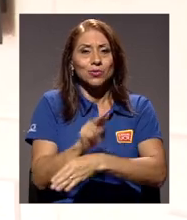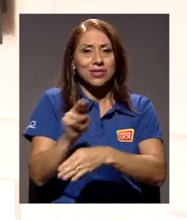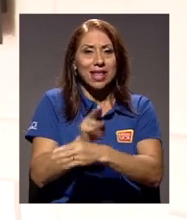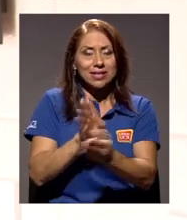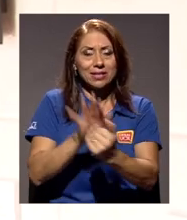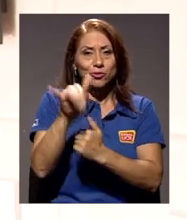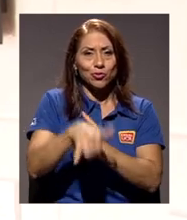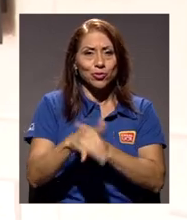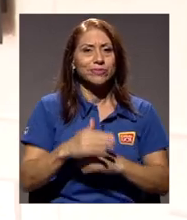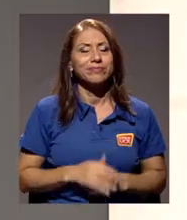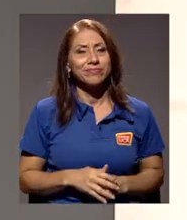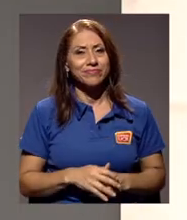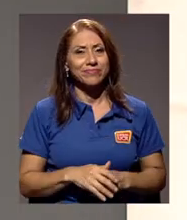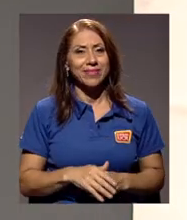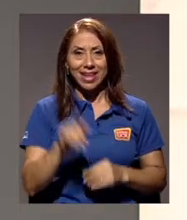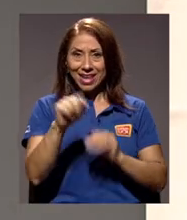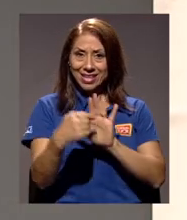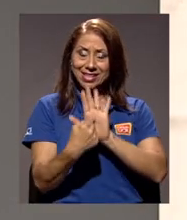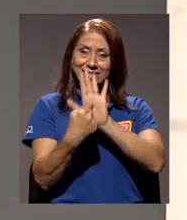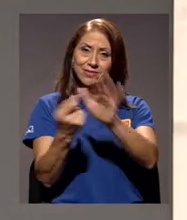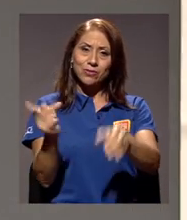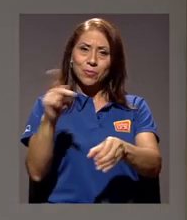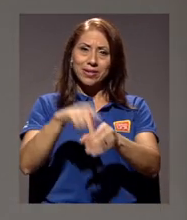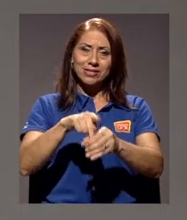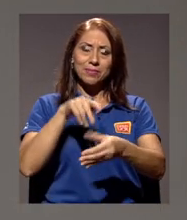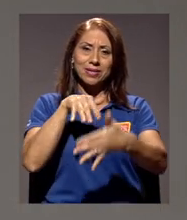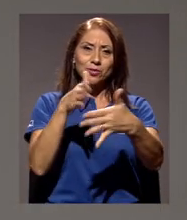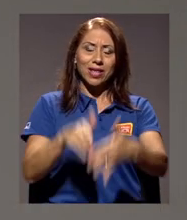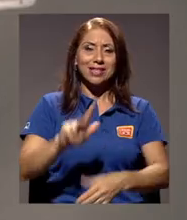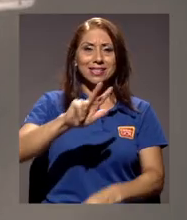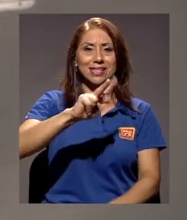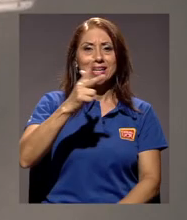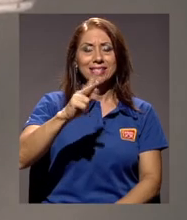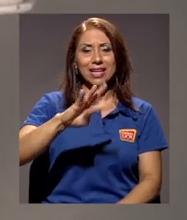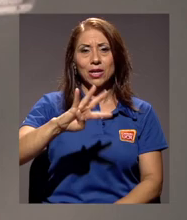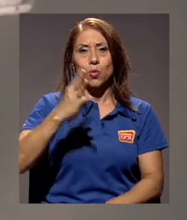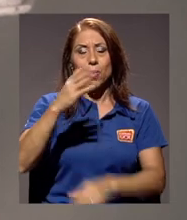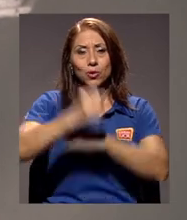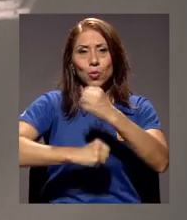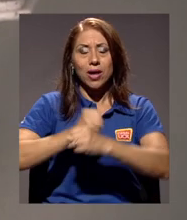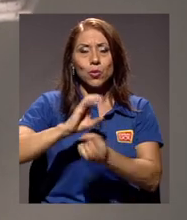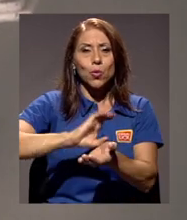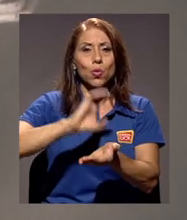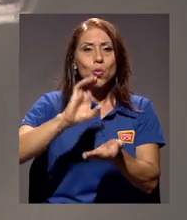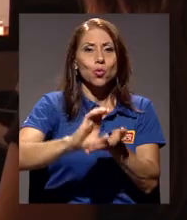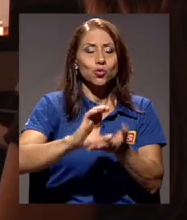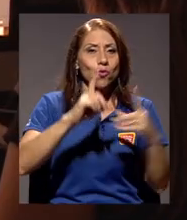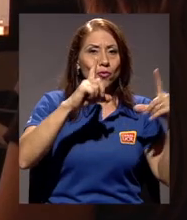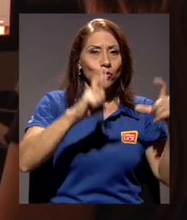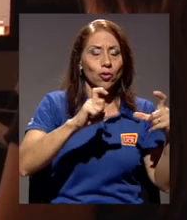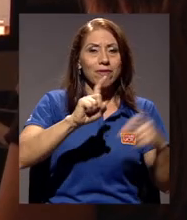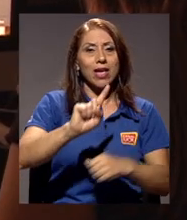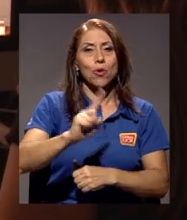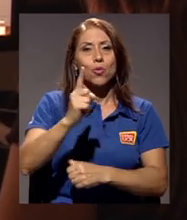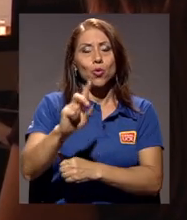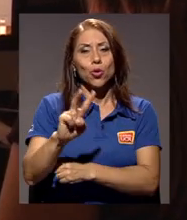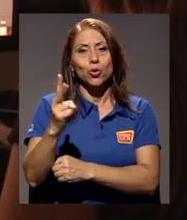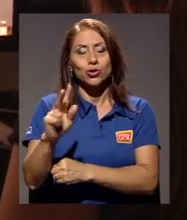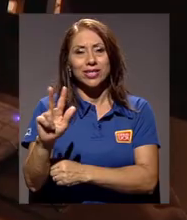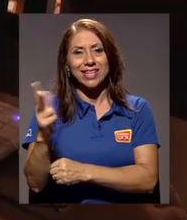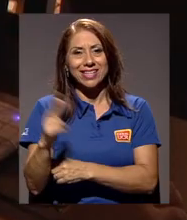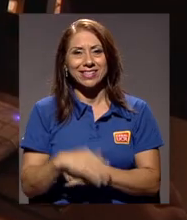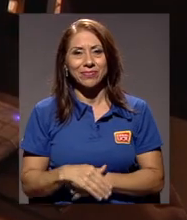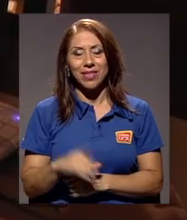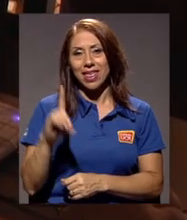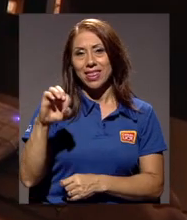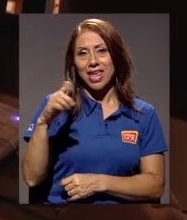proyectos expuestos. En la exhibición participan estudiantes de tercer y cuarto año de los cursos de fotografía 1, 2 y 3.